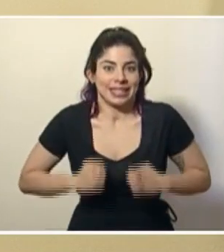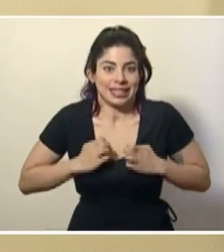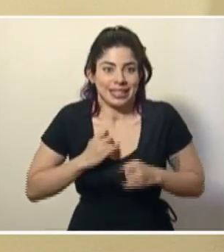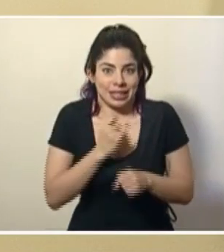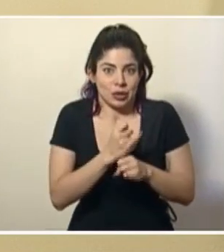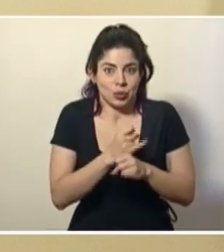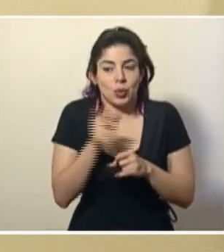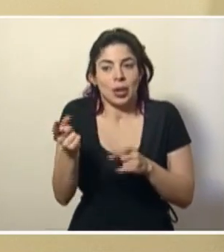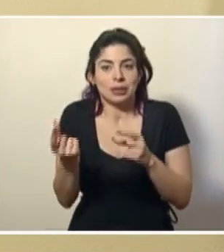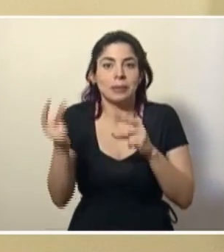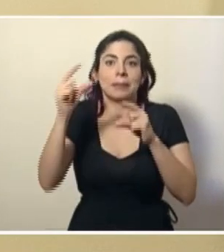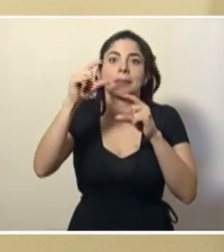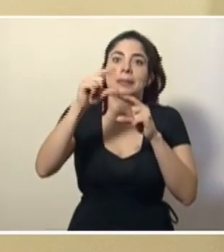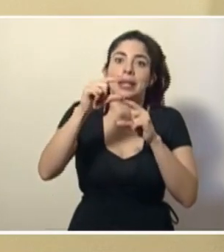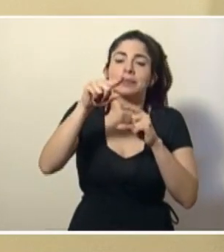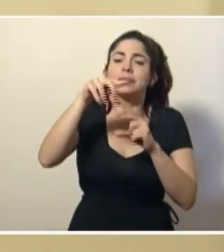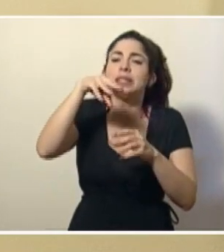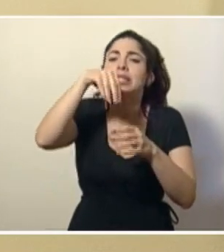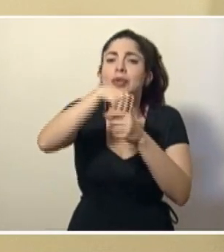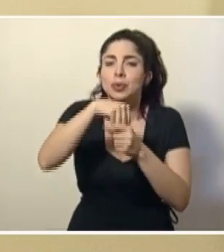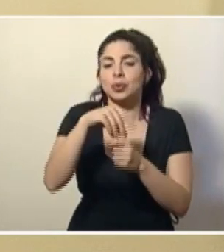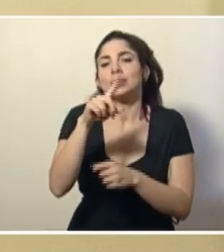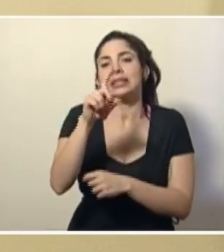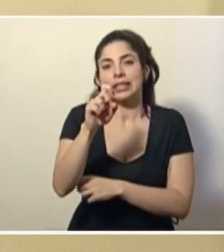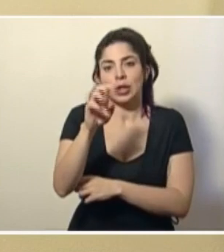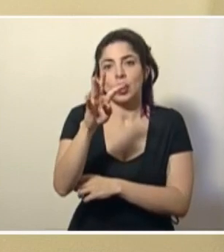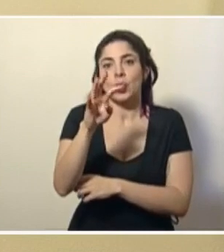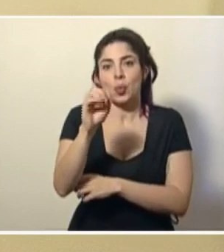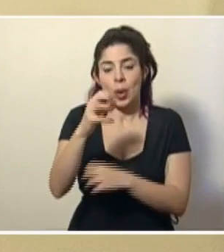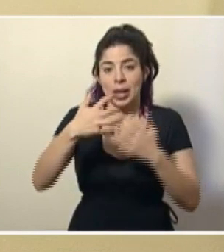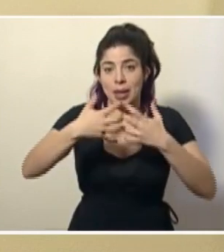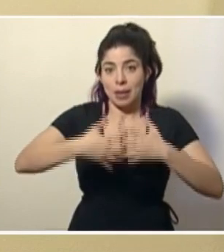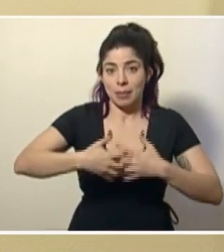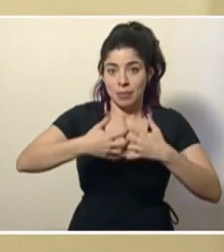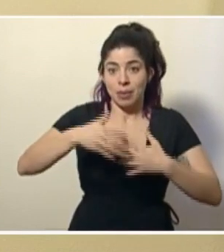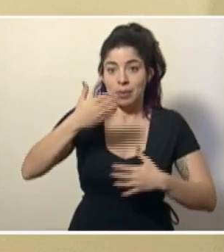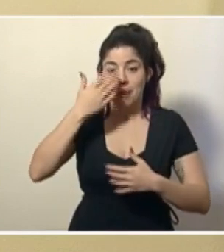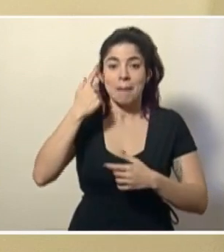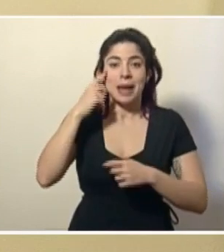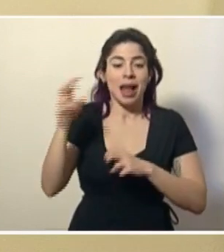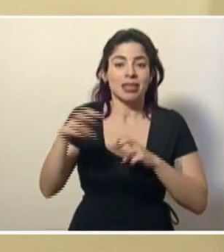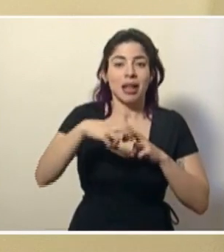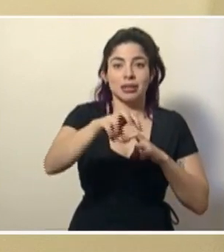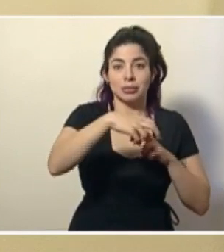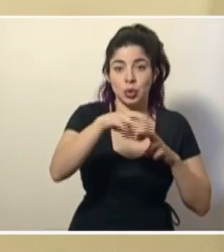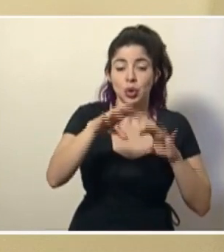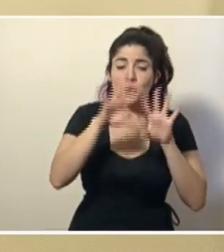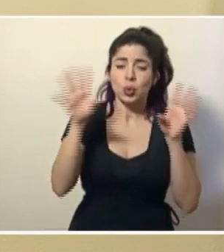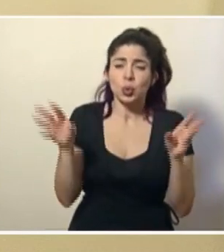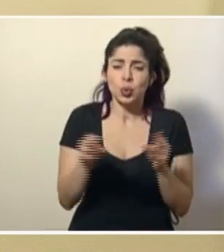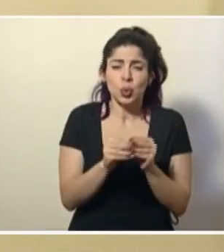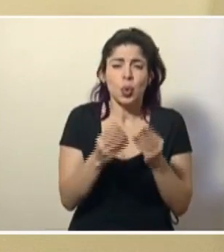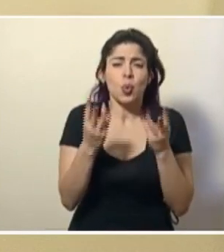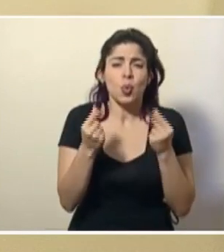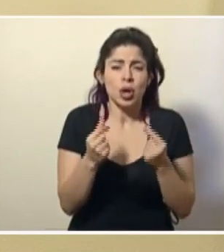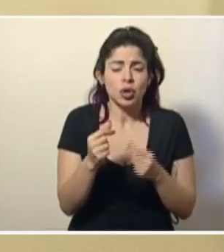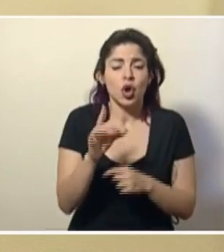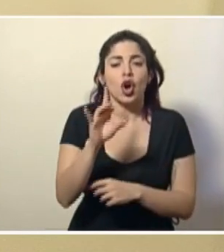en la institución, que incluye los 140 ventiladores de transporte, para un total